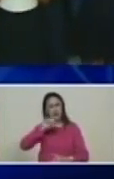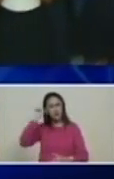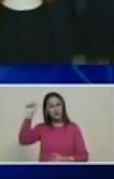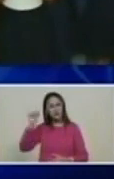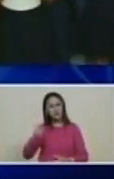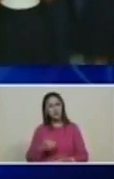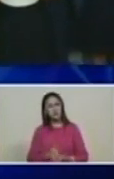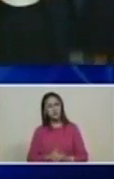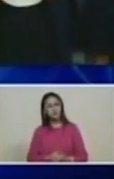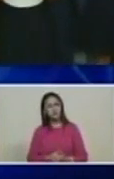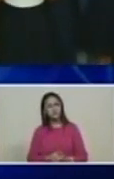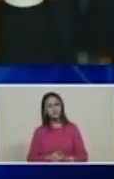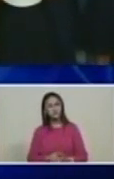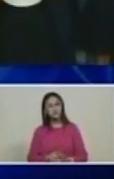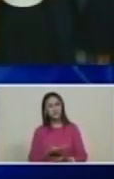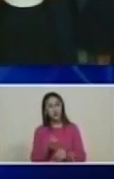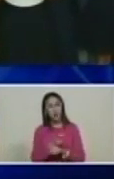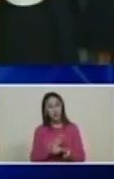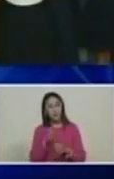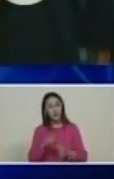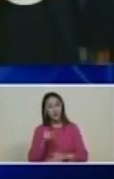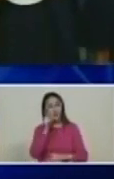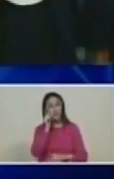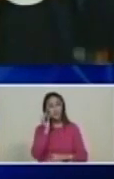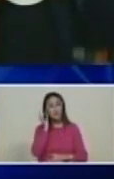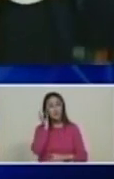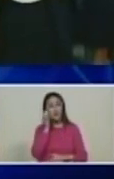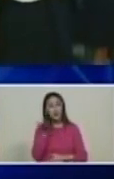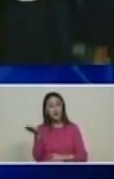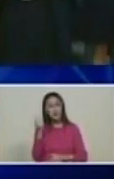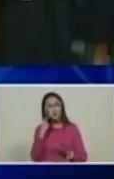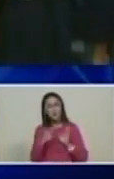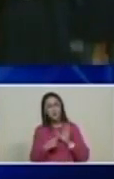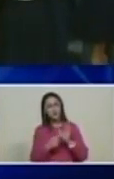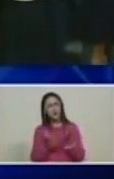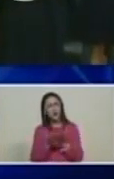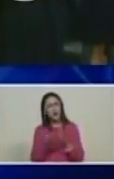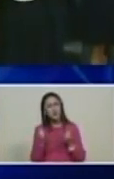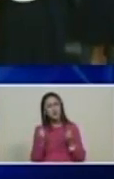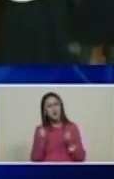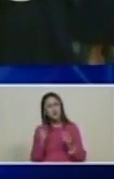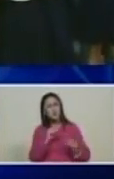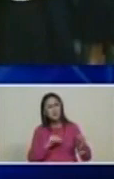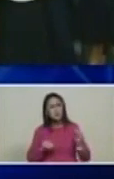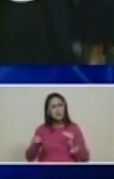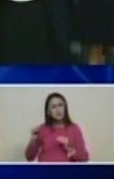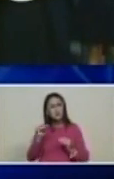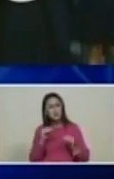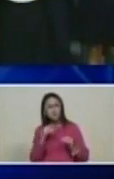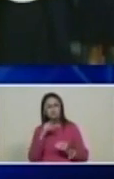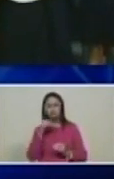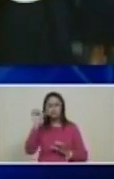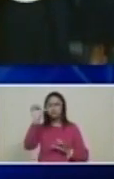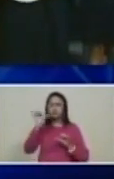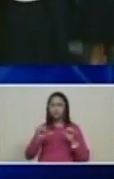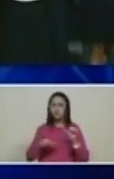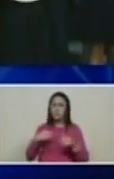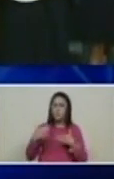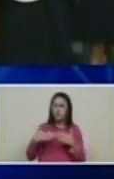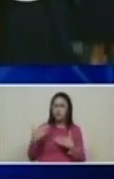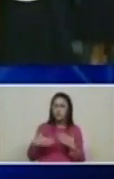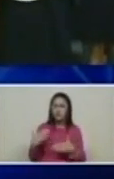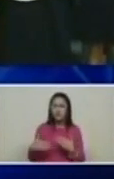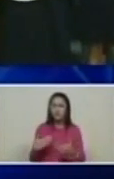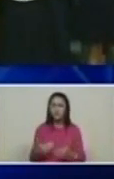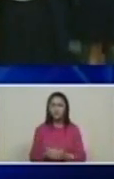quisiera entonces, compañero gobernador, compañera Mayerlin, que me mostraran las instalaciones y que me hablaran de los procesos productivos